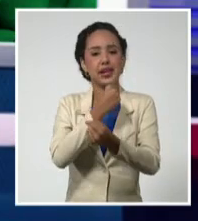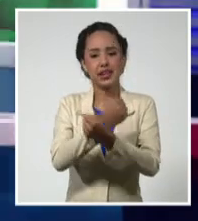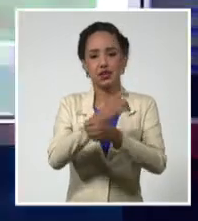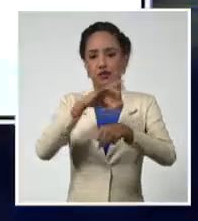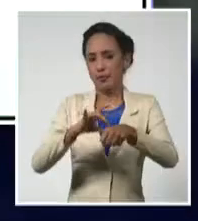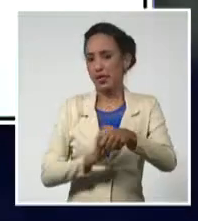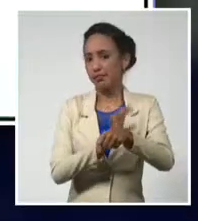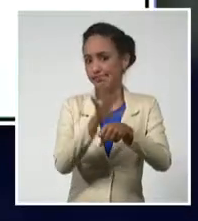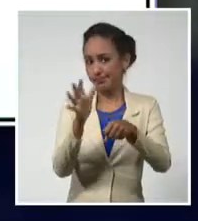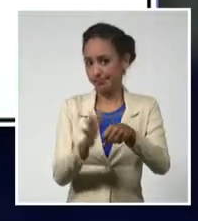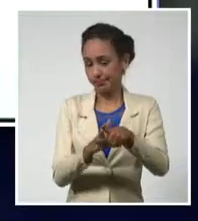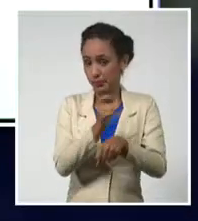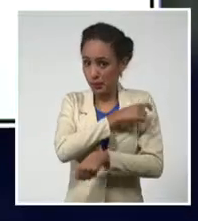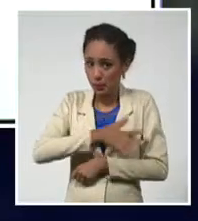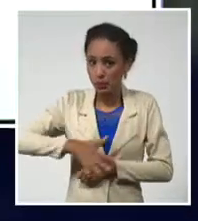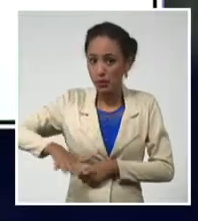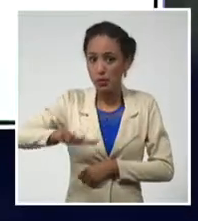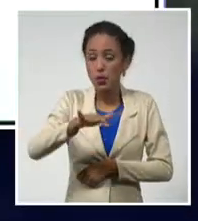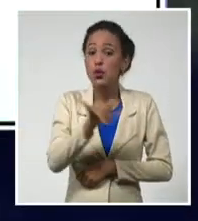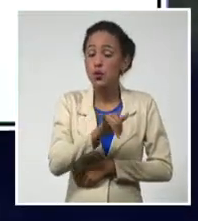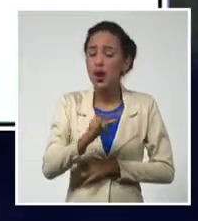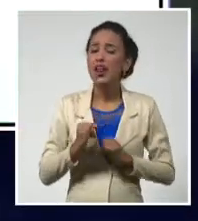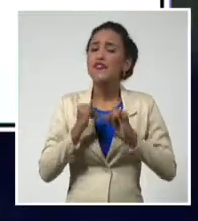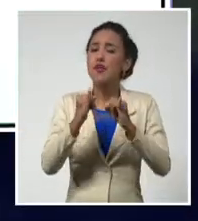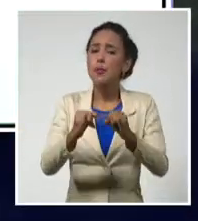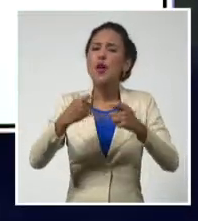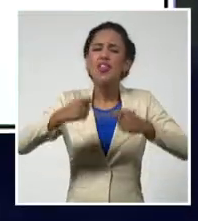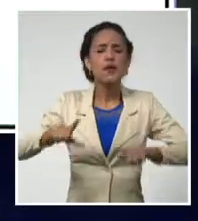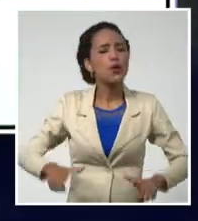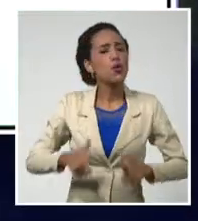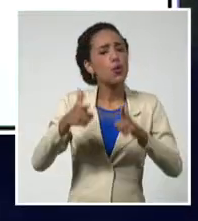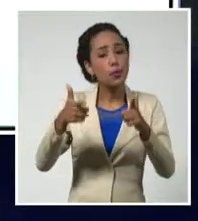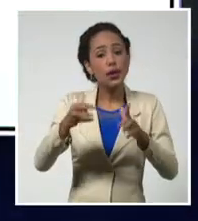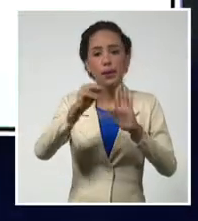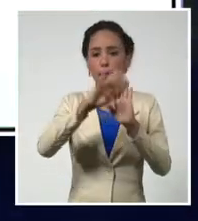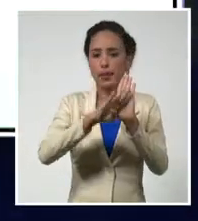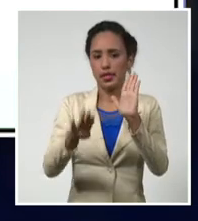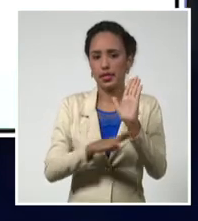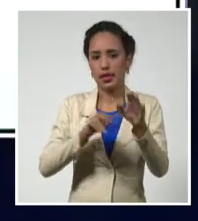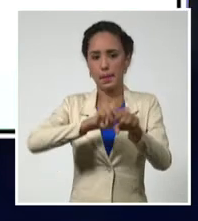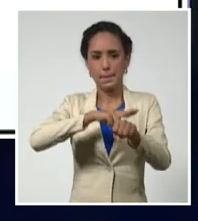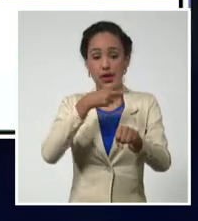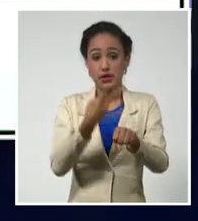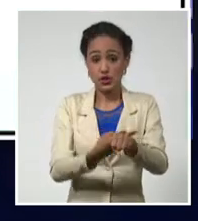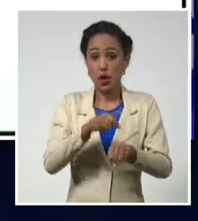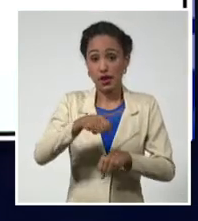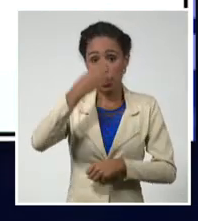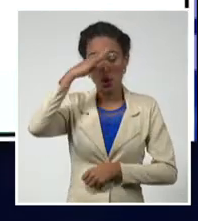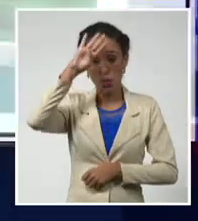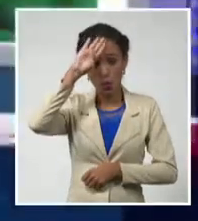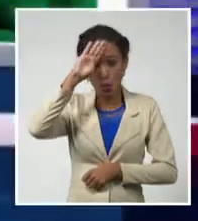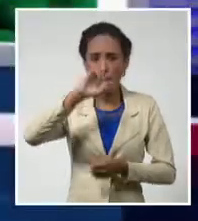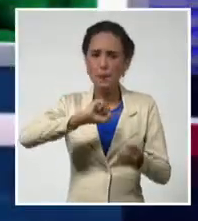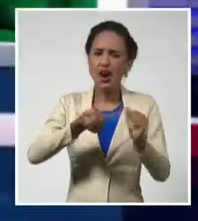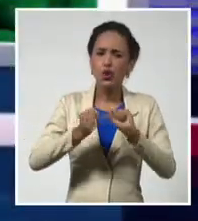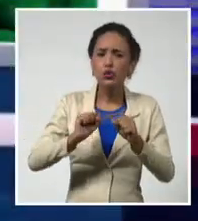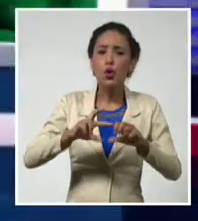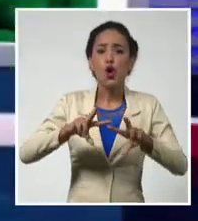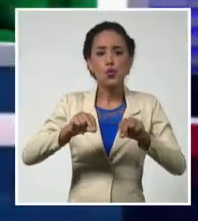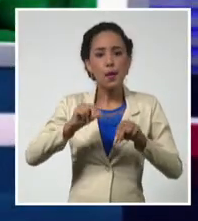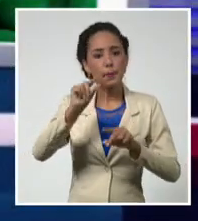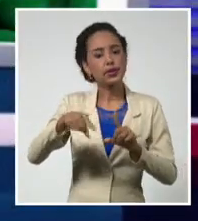población. Destacó la inminente necesidad de cumplir con las medidas preventivas que se implementan en Cuba para evitar el aumento de nuevos